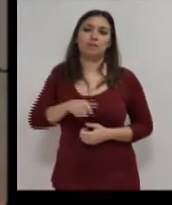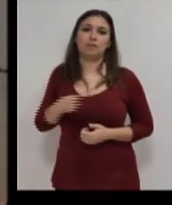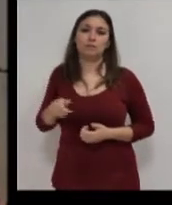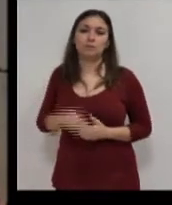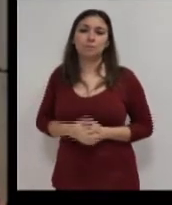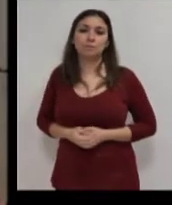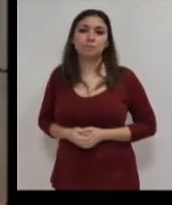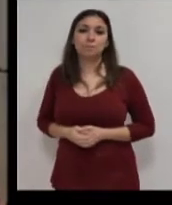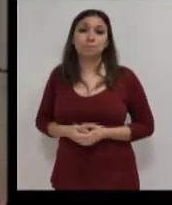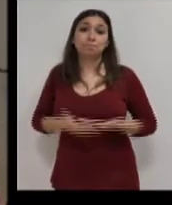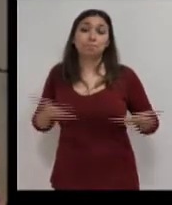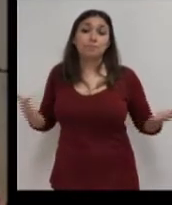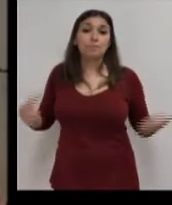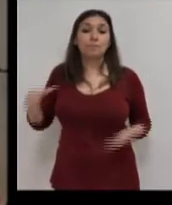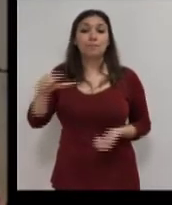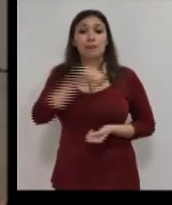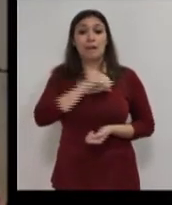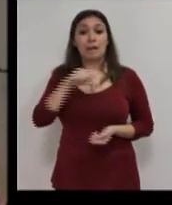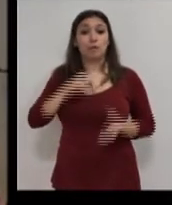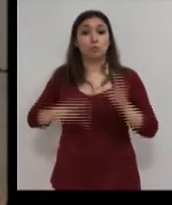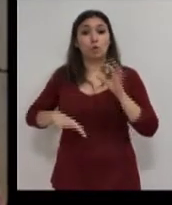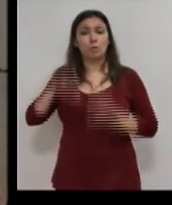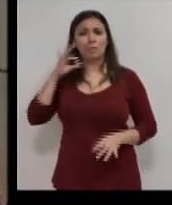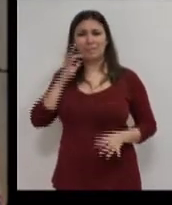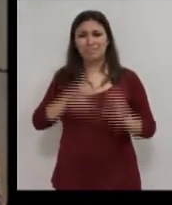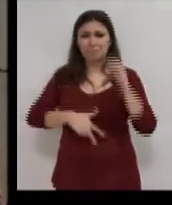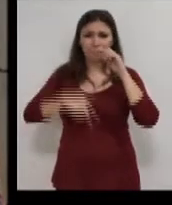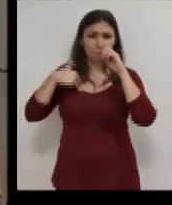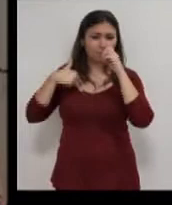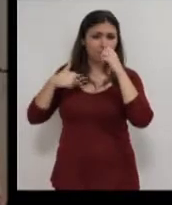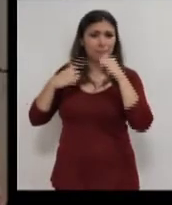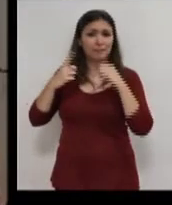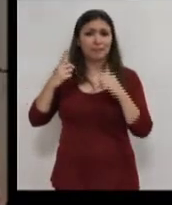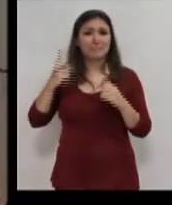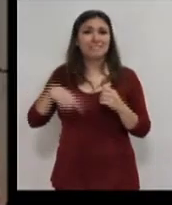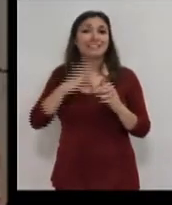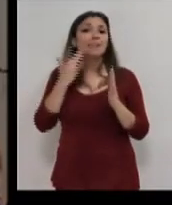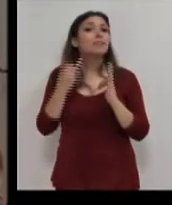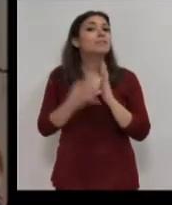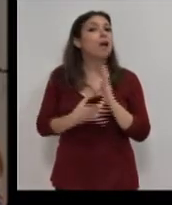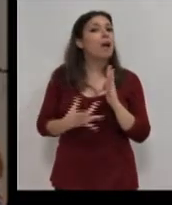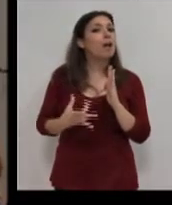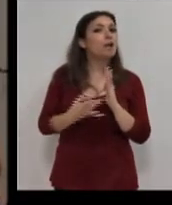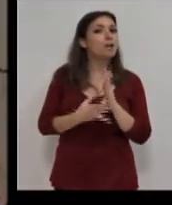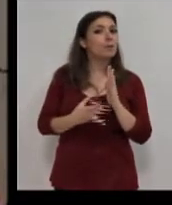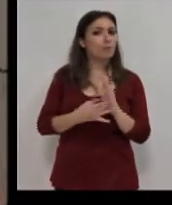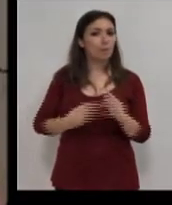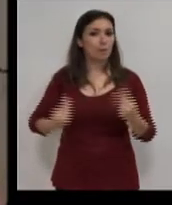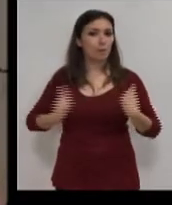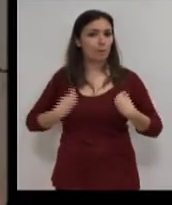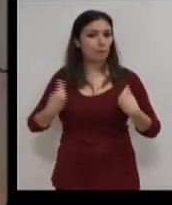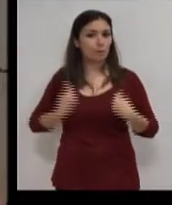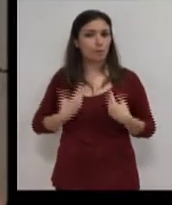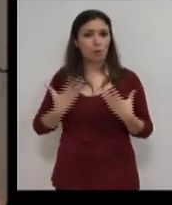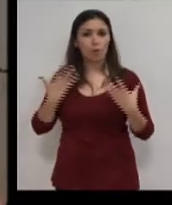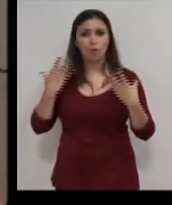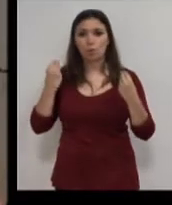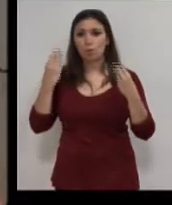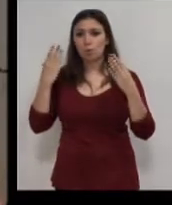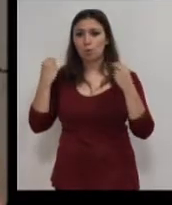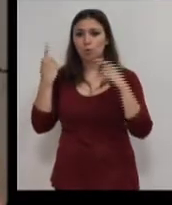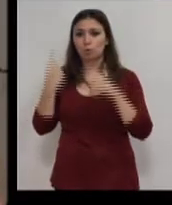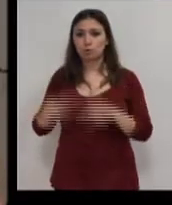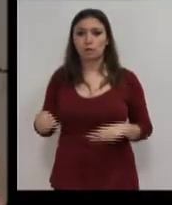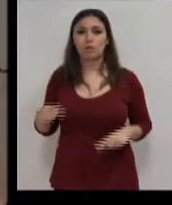mirando hacia las personas inmensas. Y por supuesto, ya no la autonomía en plano grueso o grande, sino la